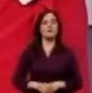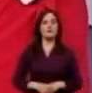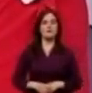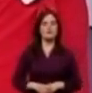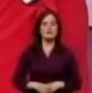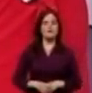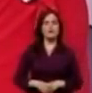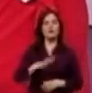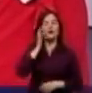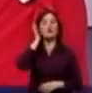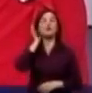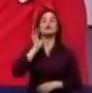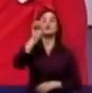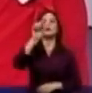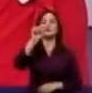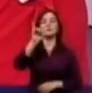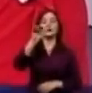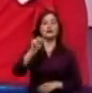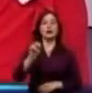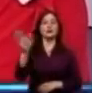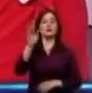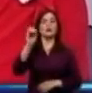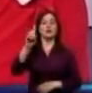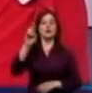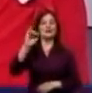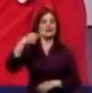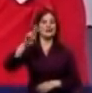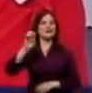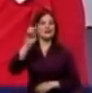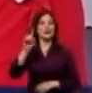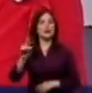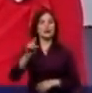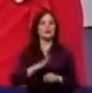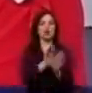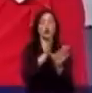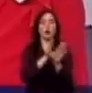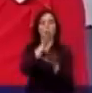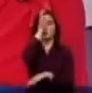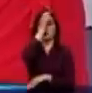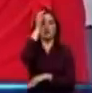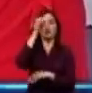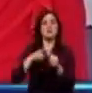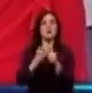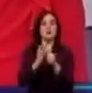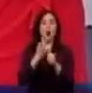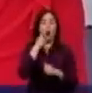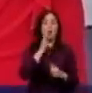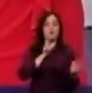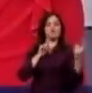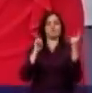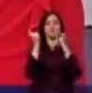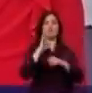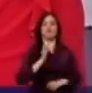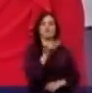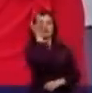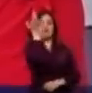Dayan Rodríguez, psicóloga clínica de profesión y activista a favor de la comunidad LGBTI, es la primera transgénero en ocupar un cargo de elección